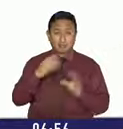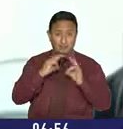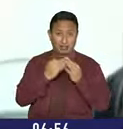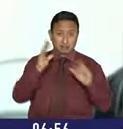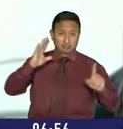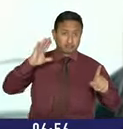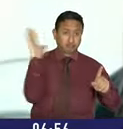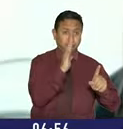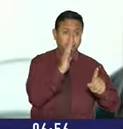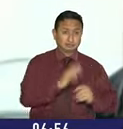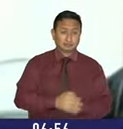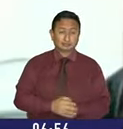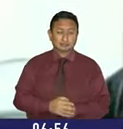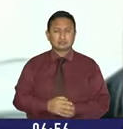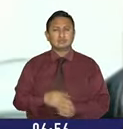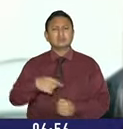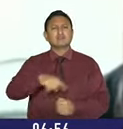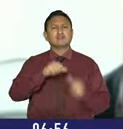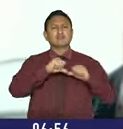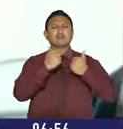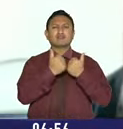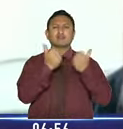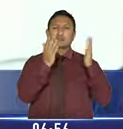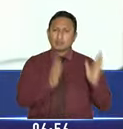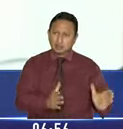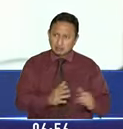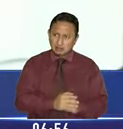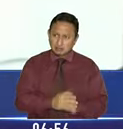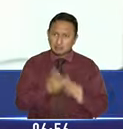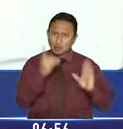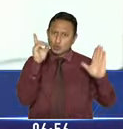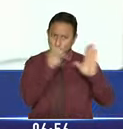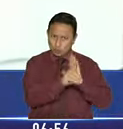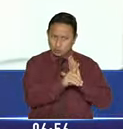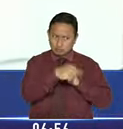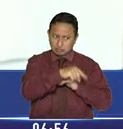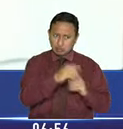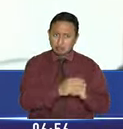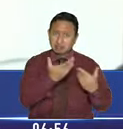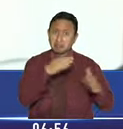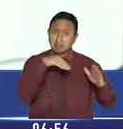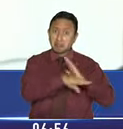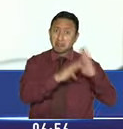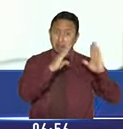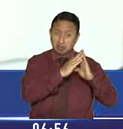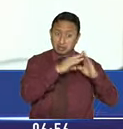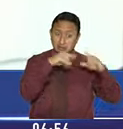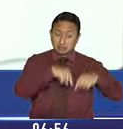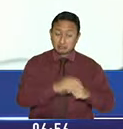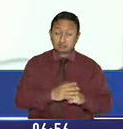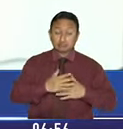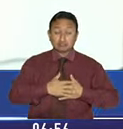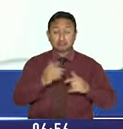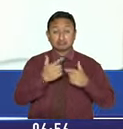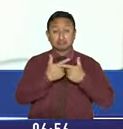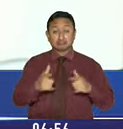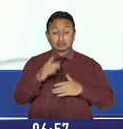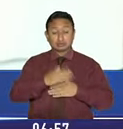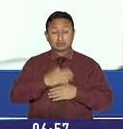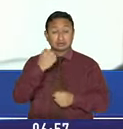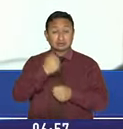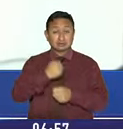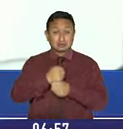denuncian llamados por supuestos allanamientos, que ponen en riesgo su libertad por el ejercicio del cargo. No es